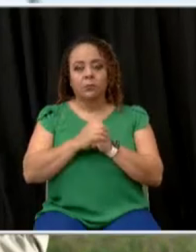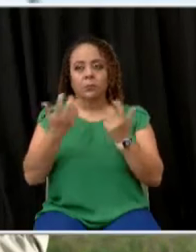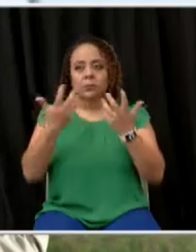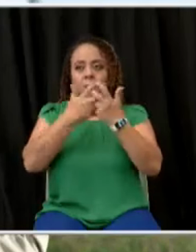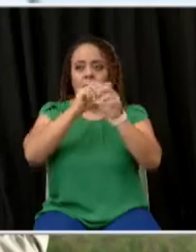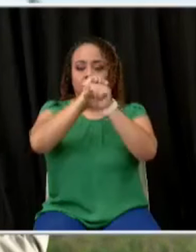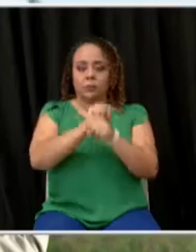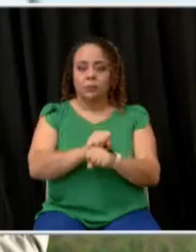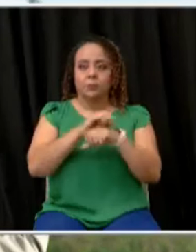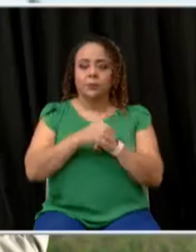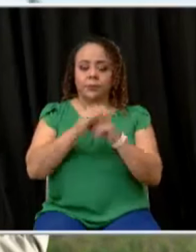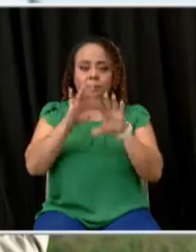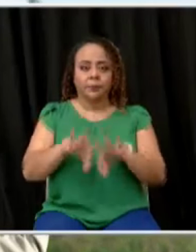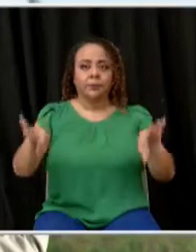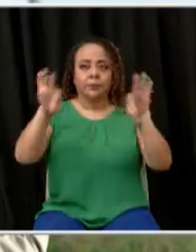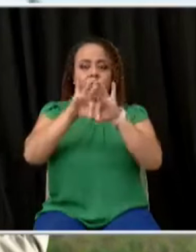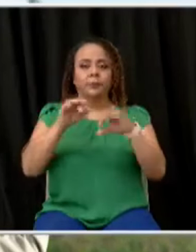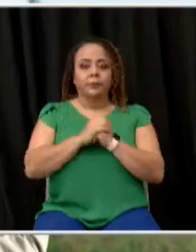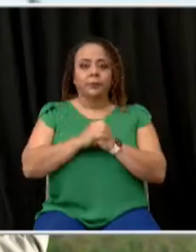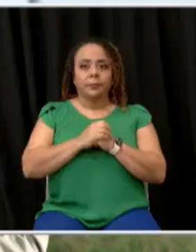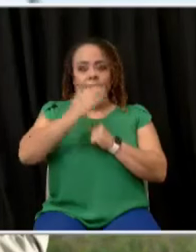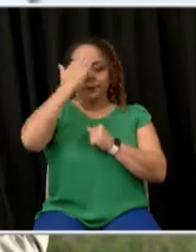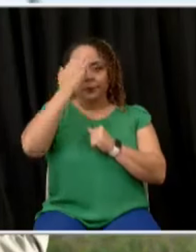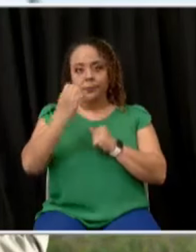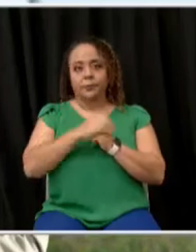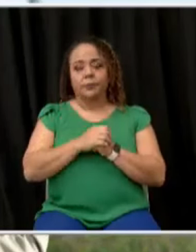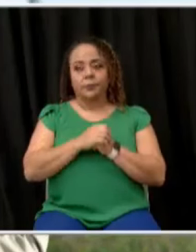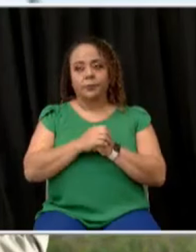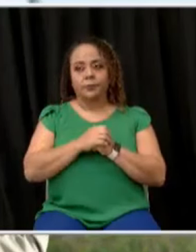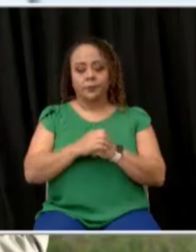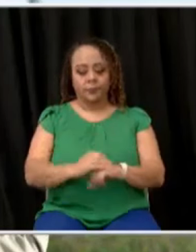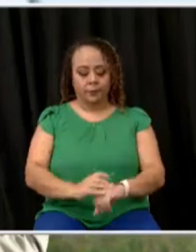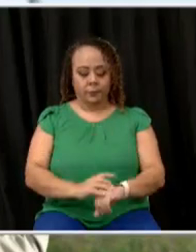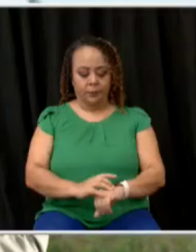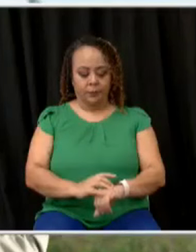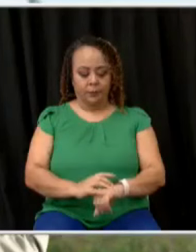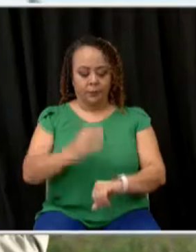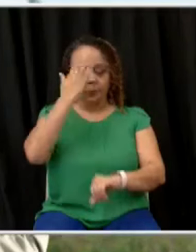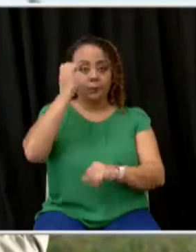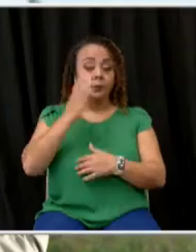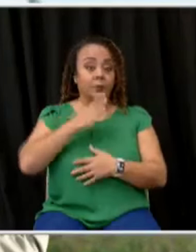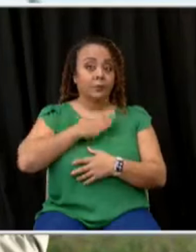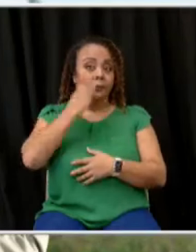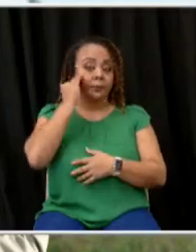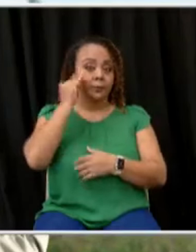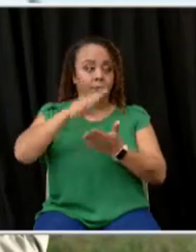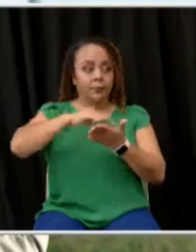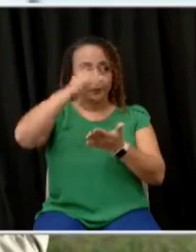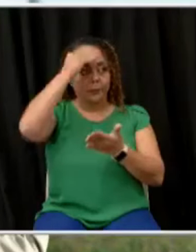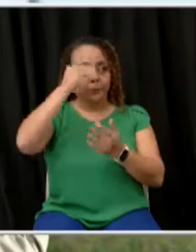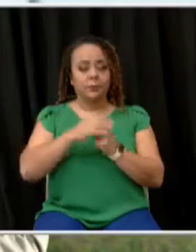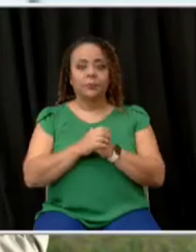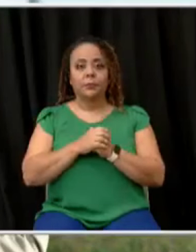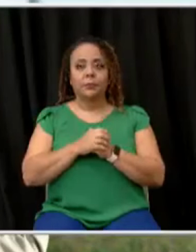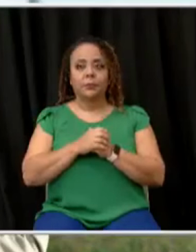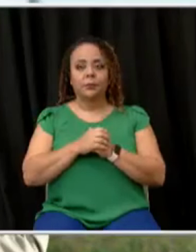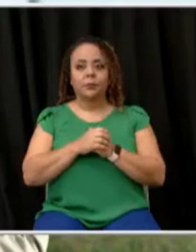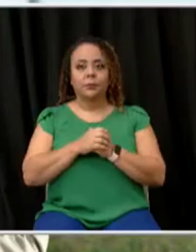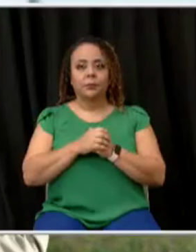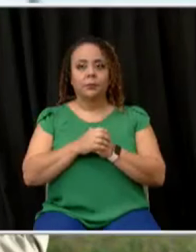es fundamental. ¿Por qué? Porque en la experiencia aprendida,